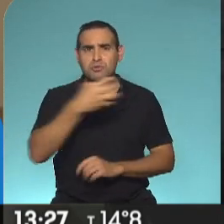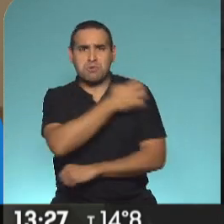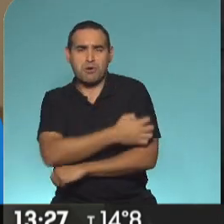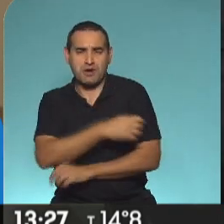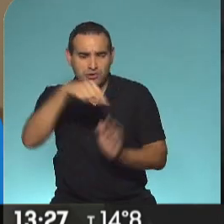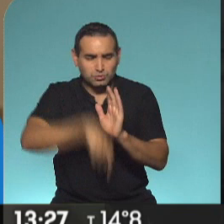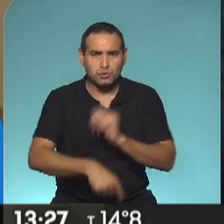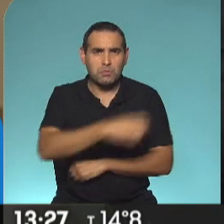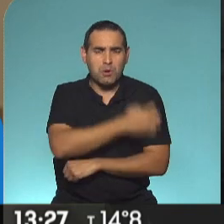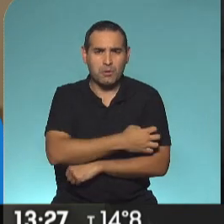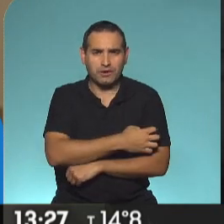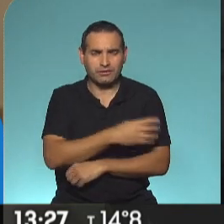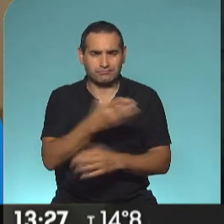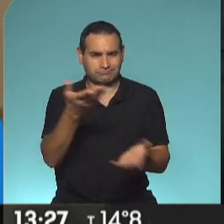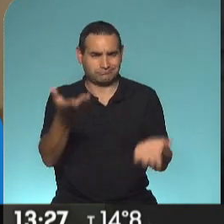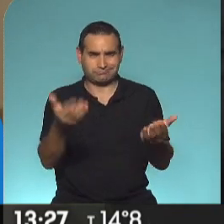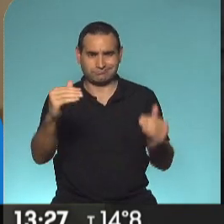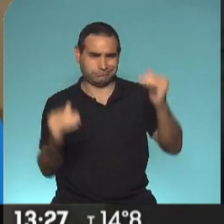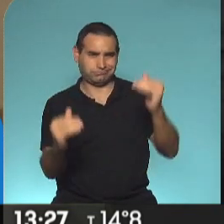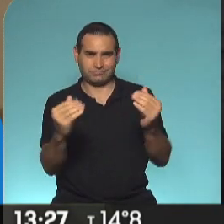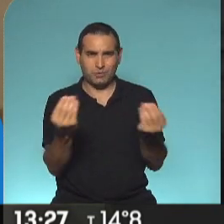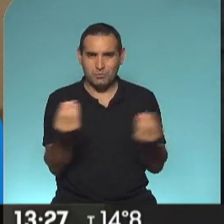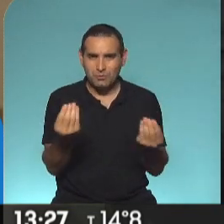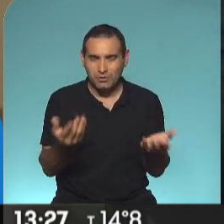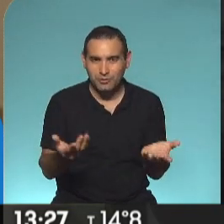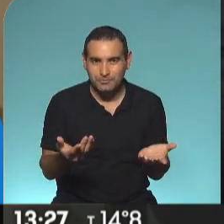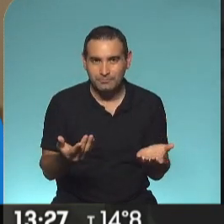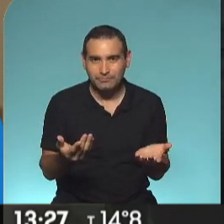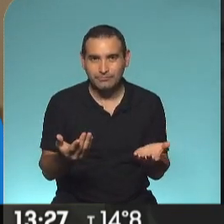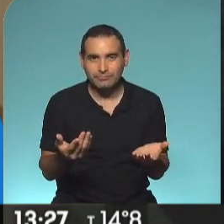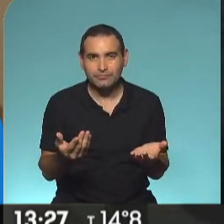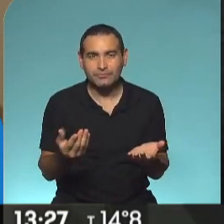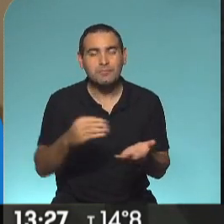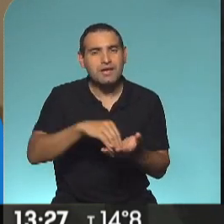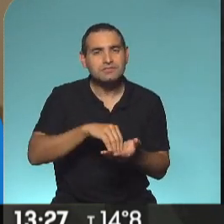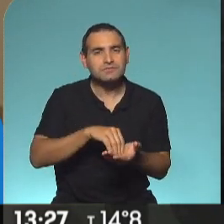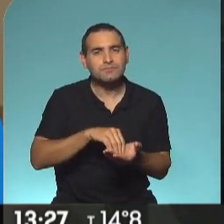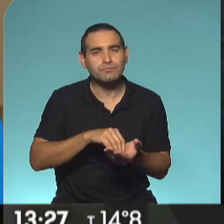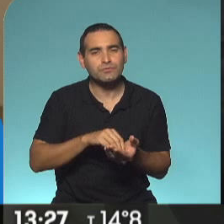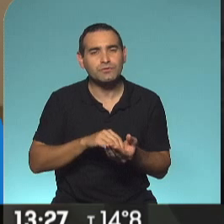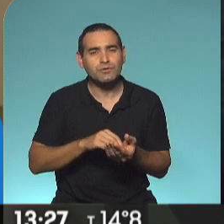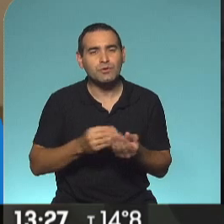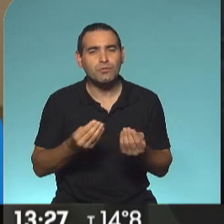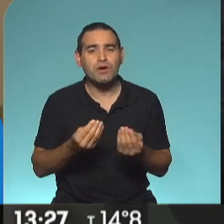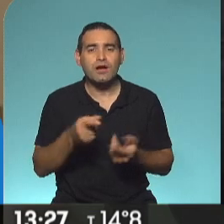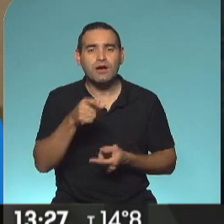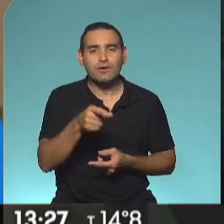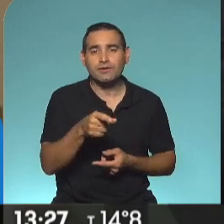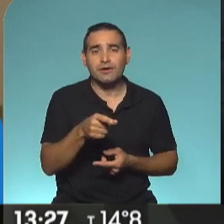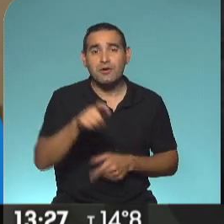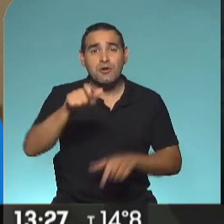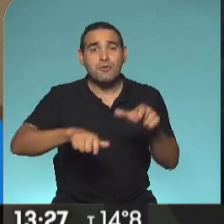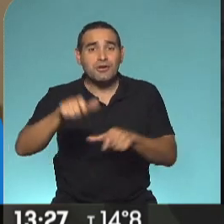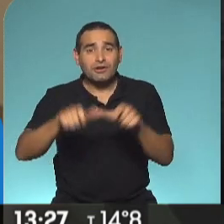sur. Y cómo hacemos para que dejen de encontrar una mejor suerte que